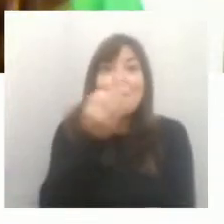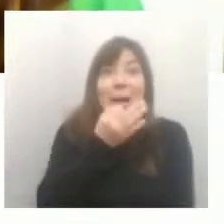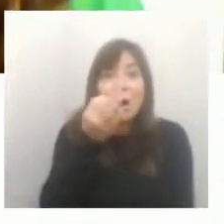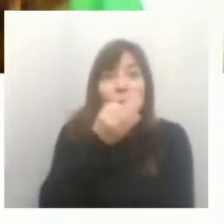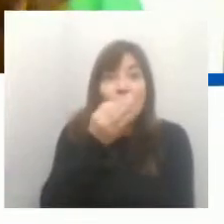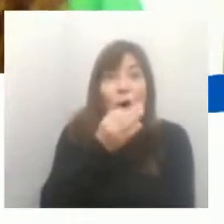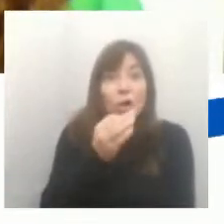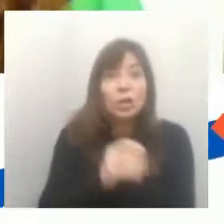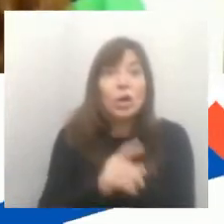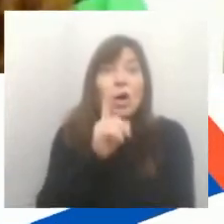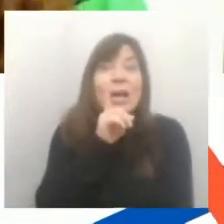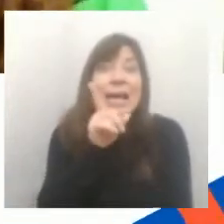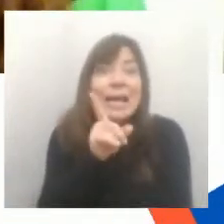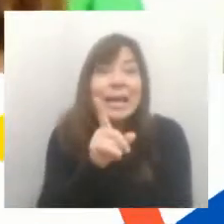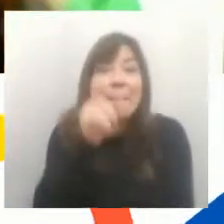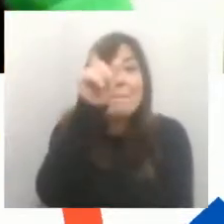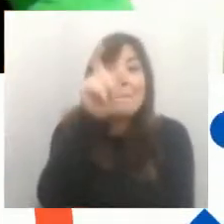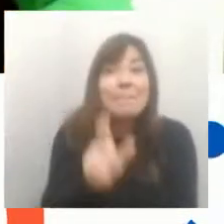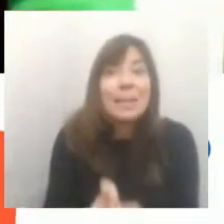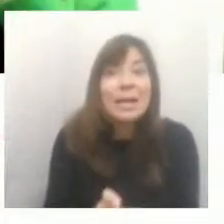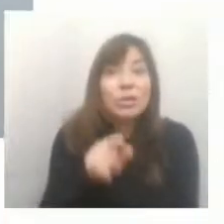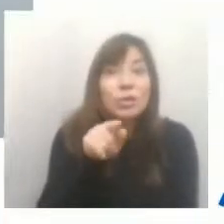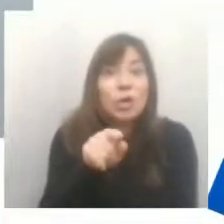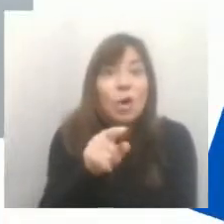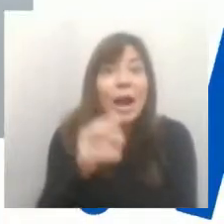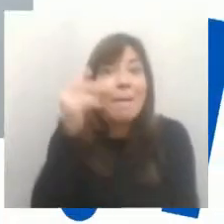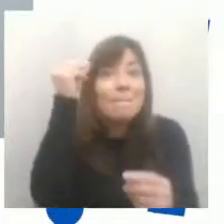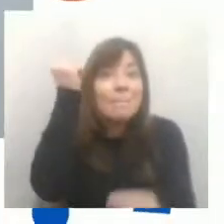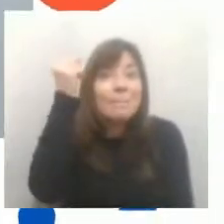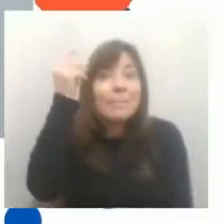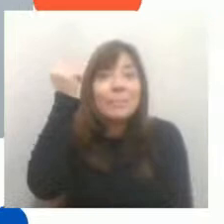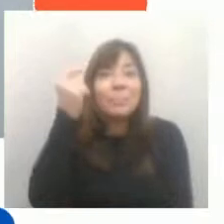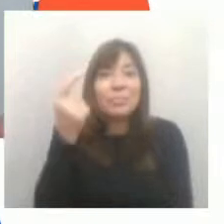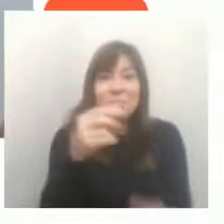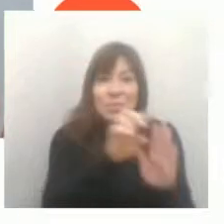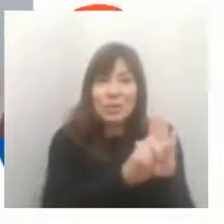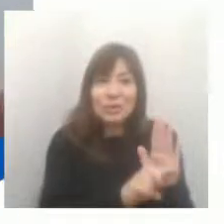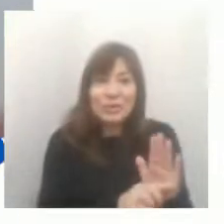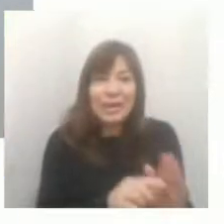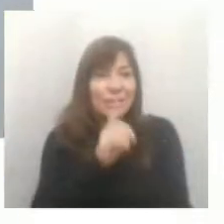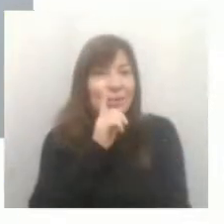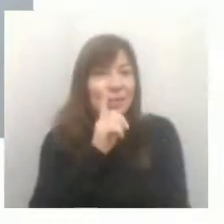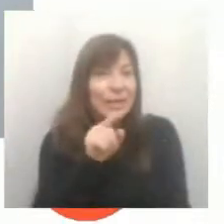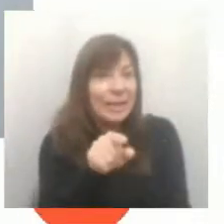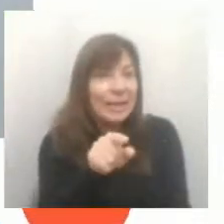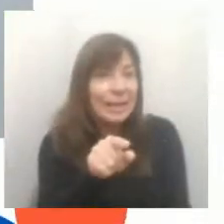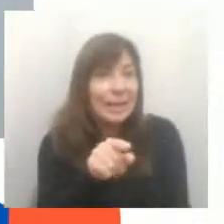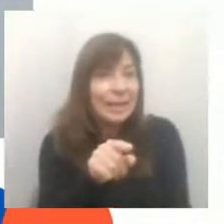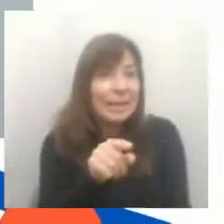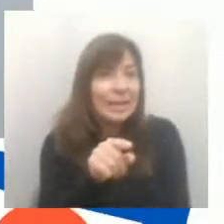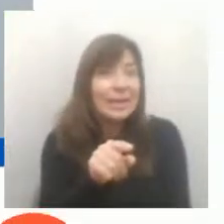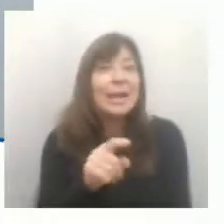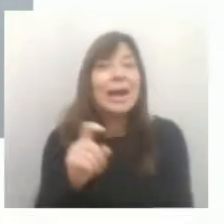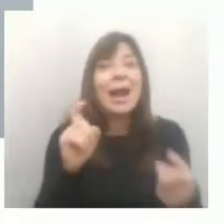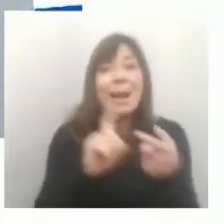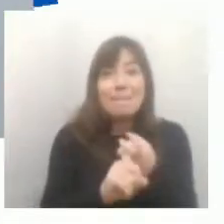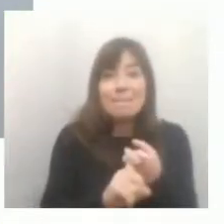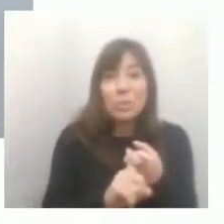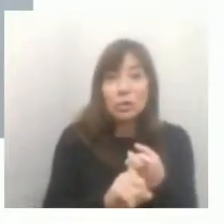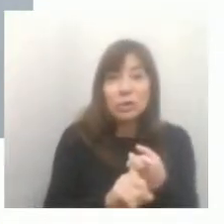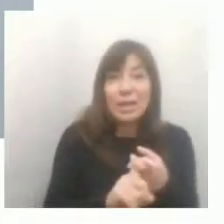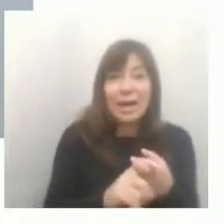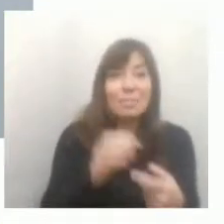la persona que pensó en este proyecto, ¿ya? Ella es la primera dama de ese entonces,